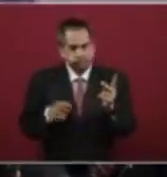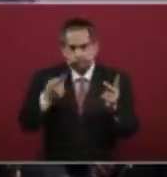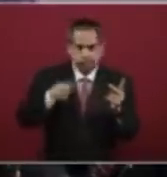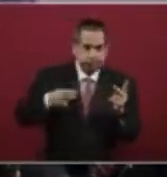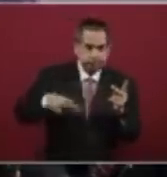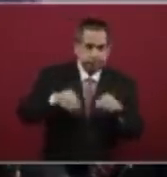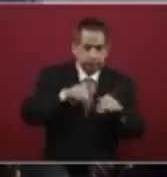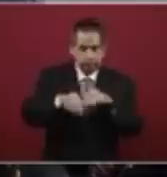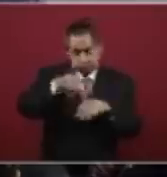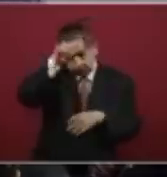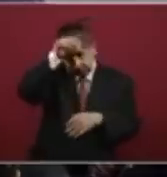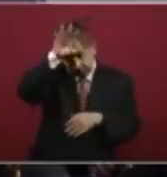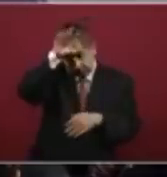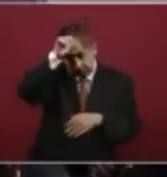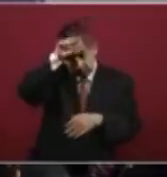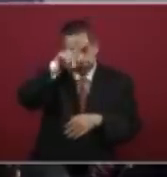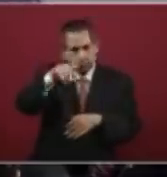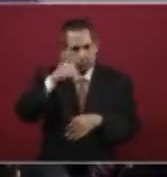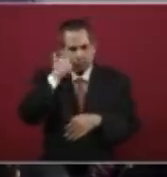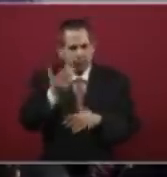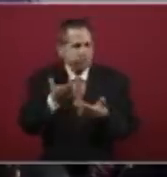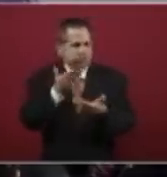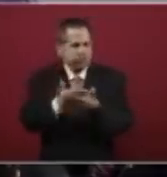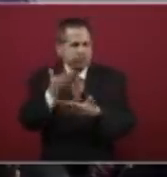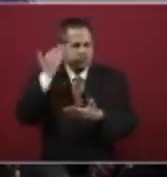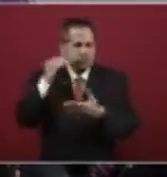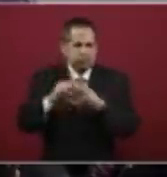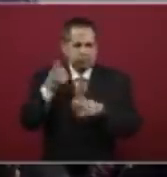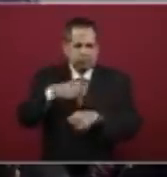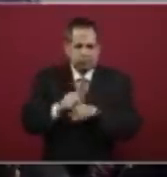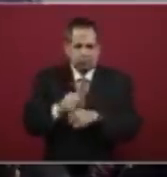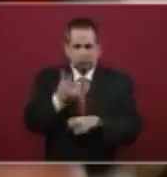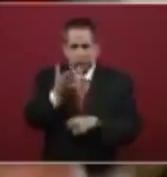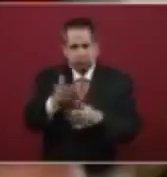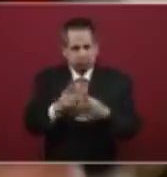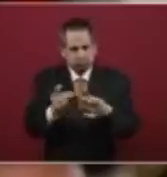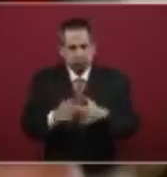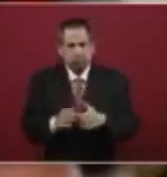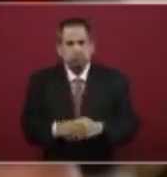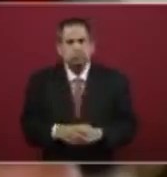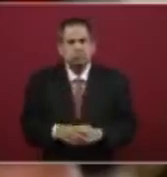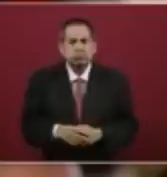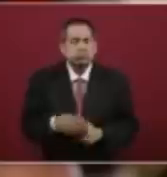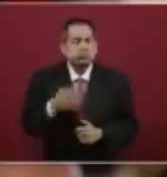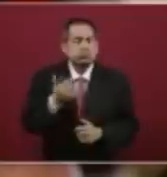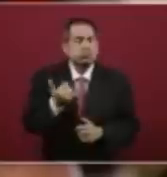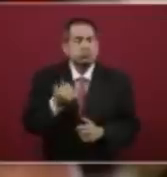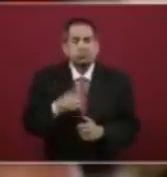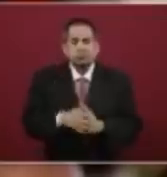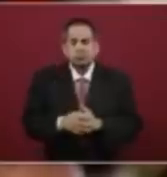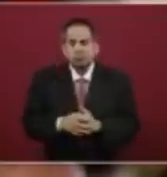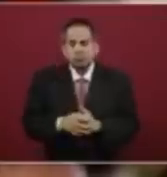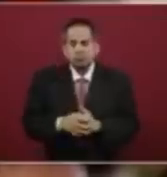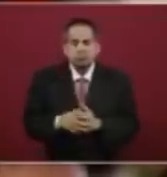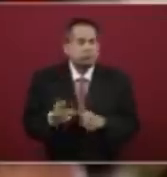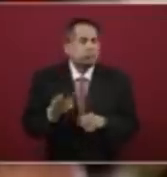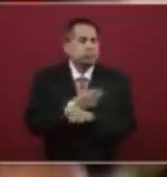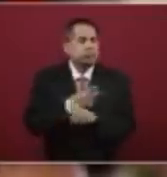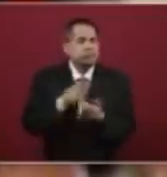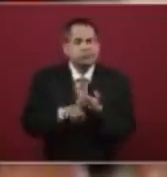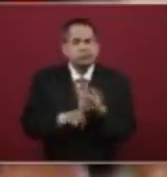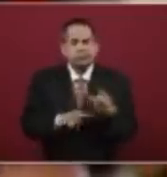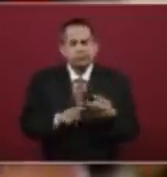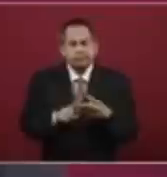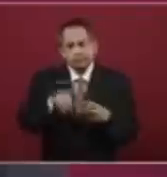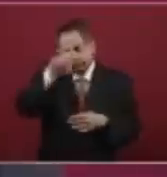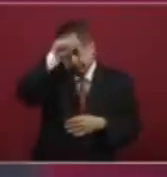de las mineras, que era un tema que ya habíamos comentado la semana pasada, y lo que está ocurriendo en la